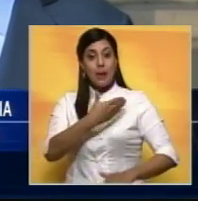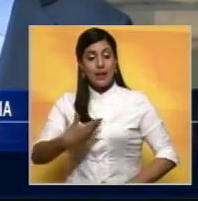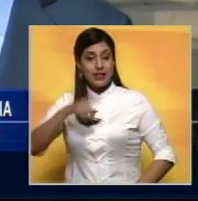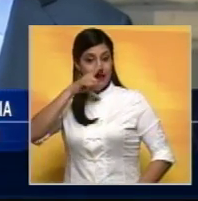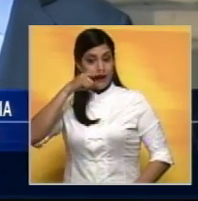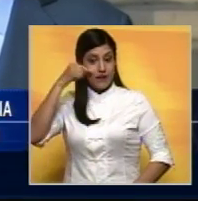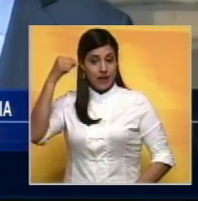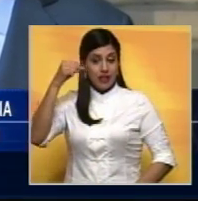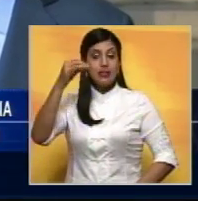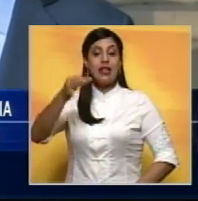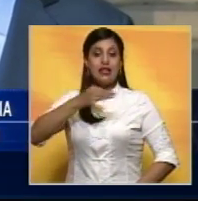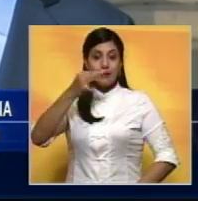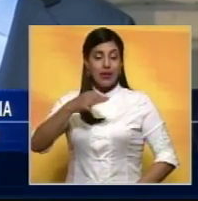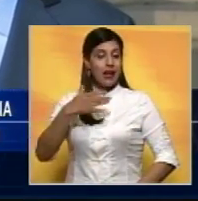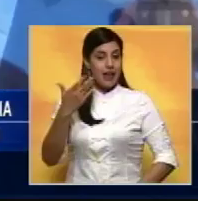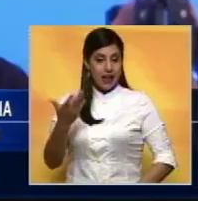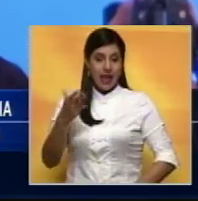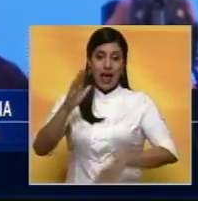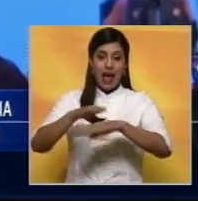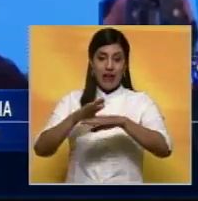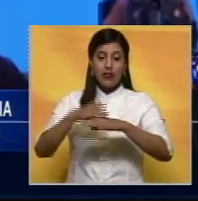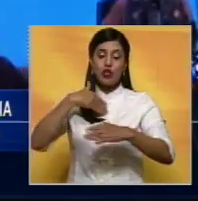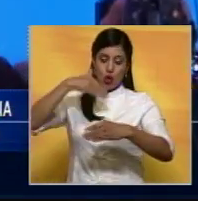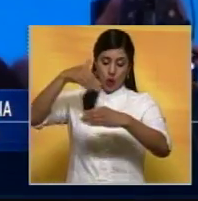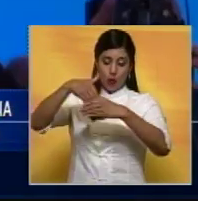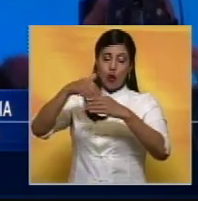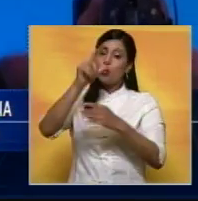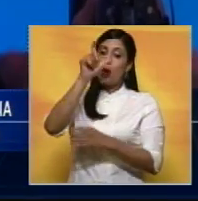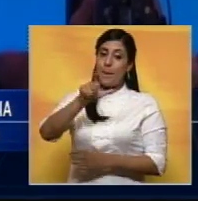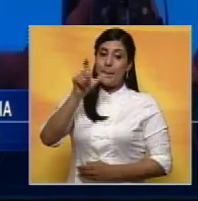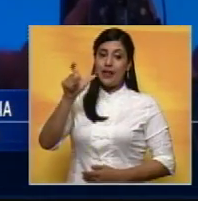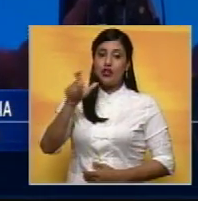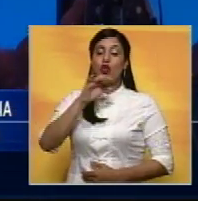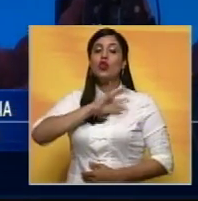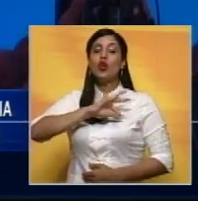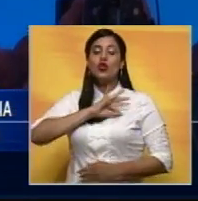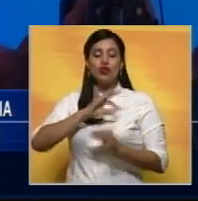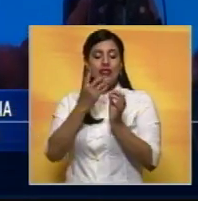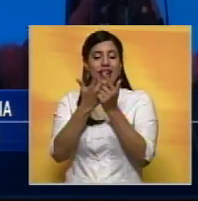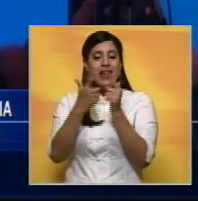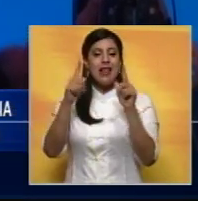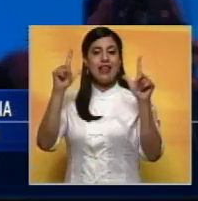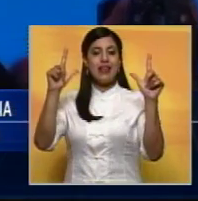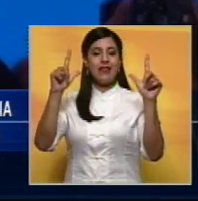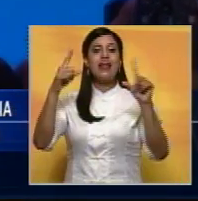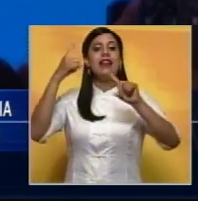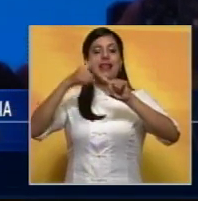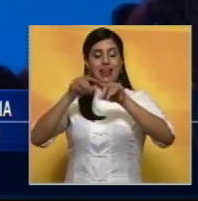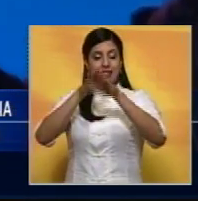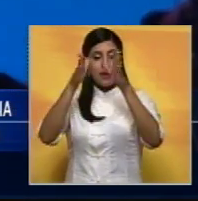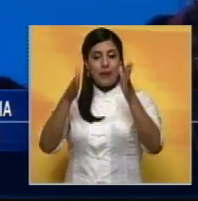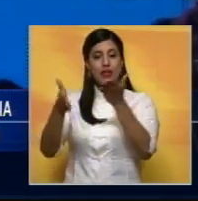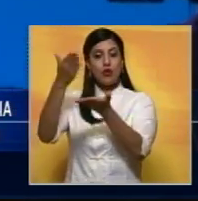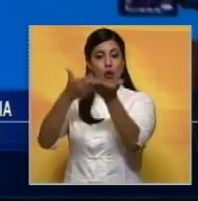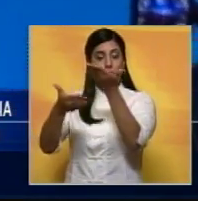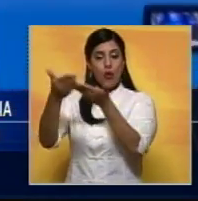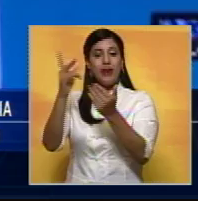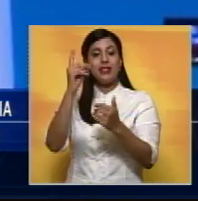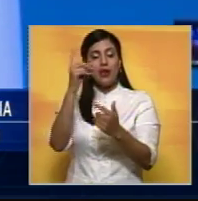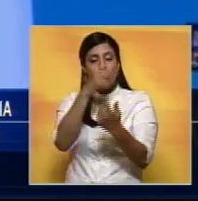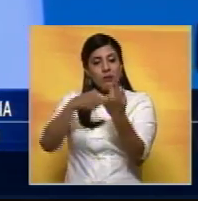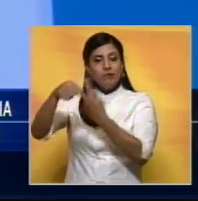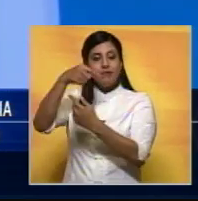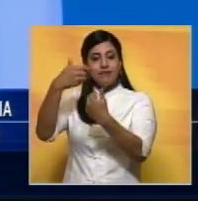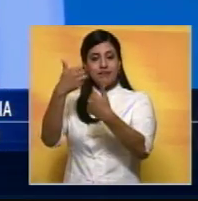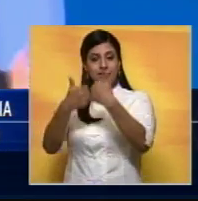de Francia, François Hollande, solicitó el voto del aspirante socioliberal y quien fuera su exministro de Economía durante la segunda vuelta